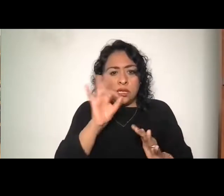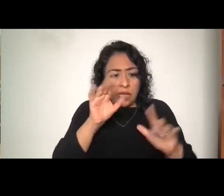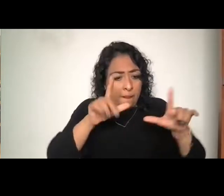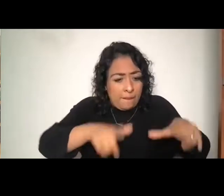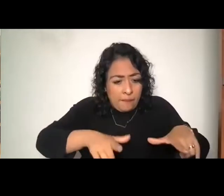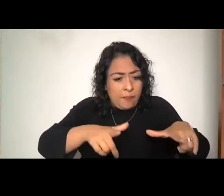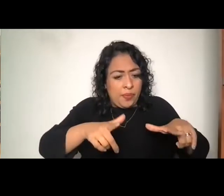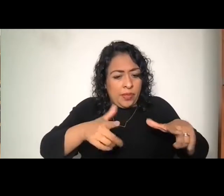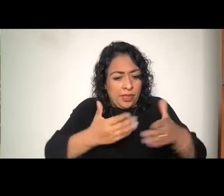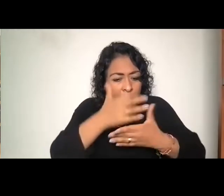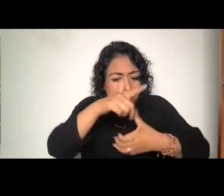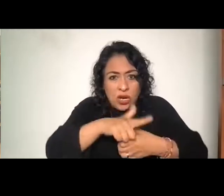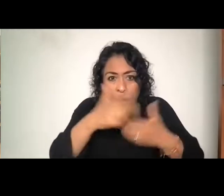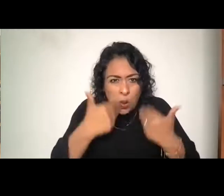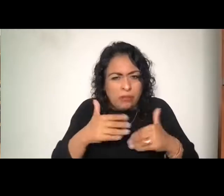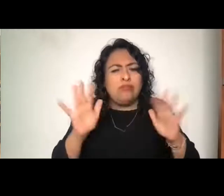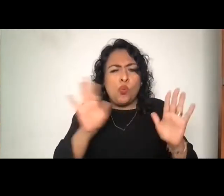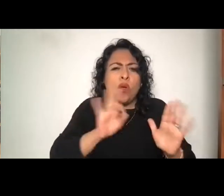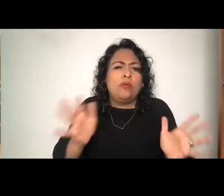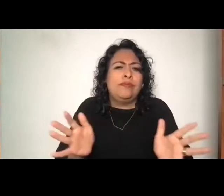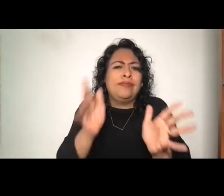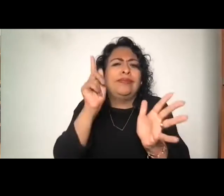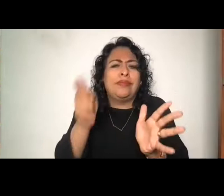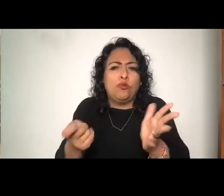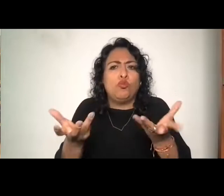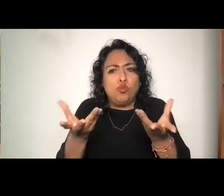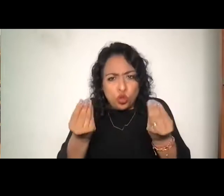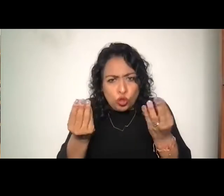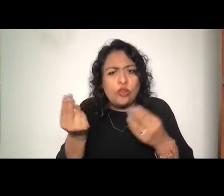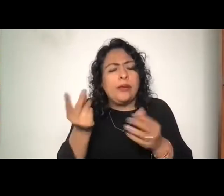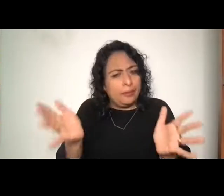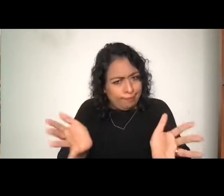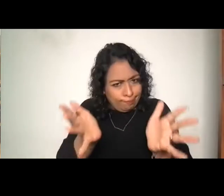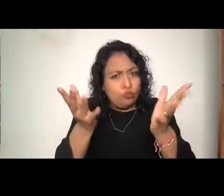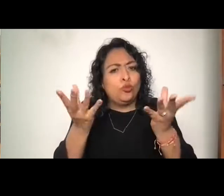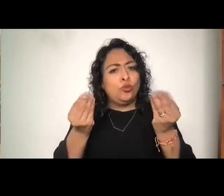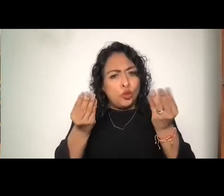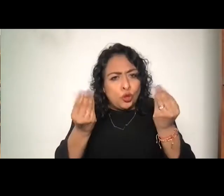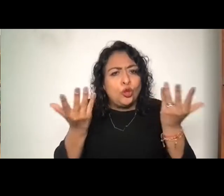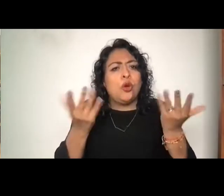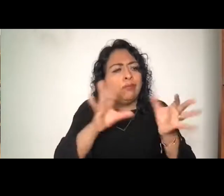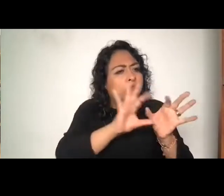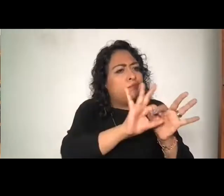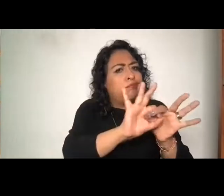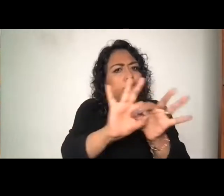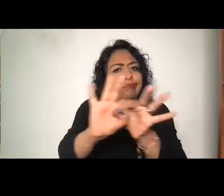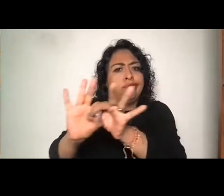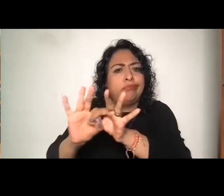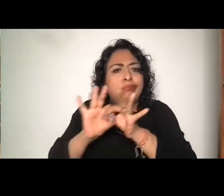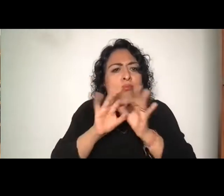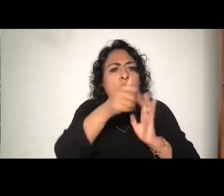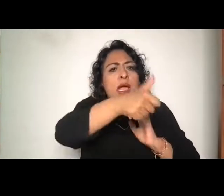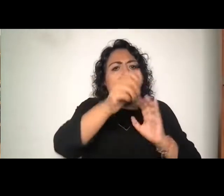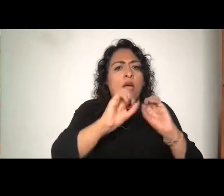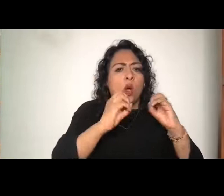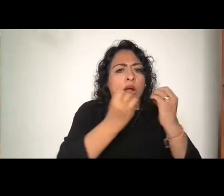que sí creo que se puede incentivar mucho y se tiene que incentivar mucho la articulación de cada